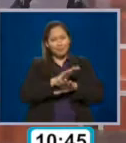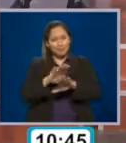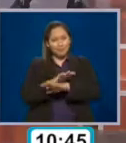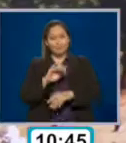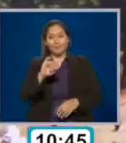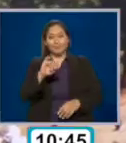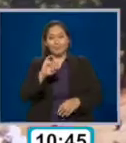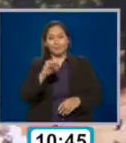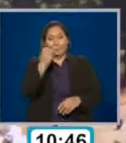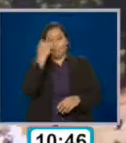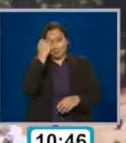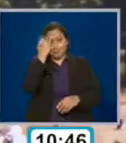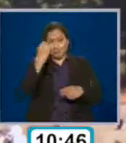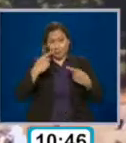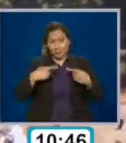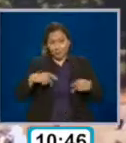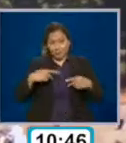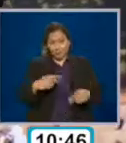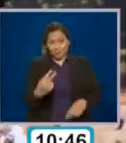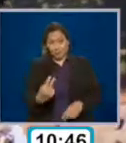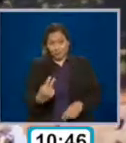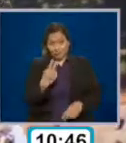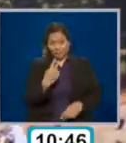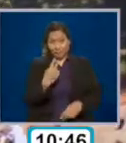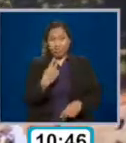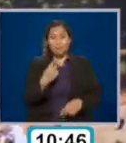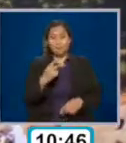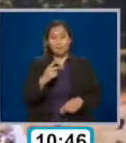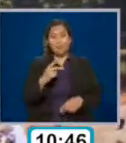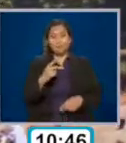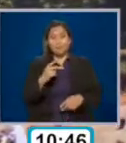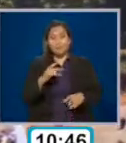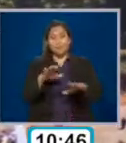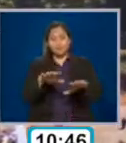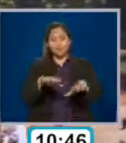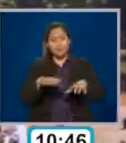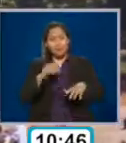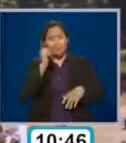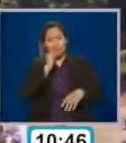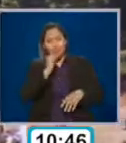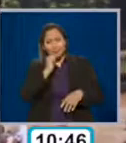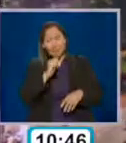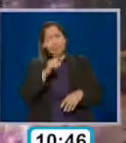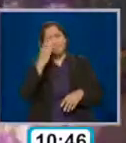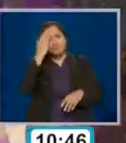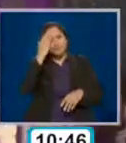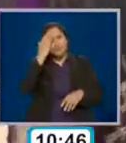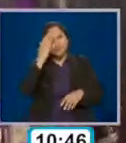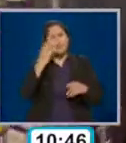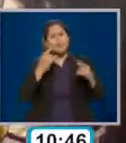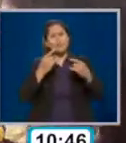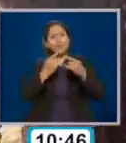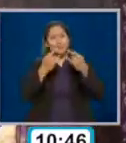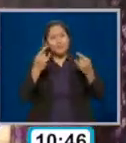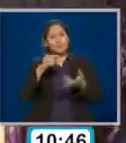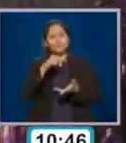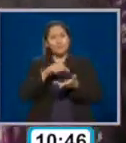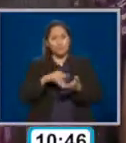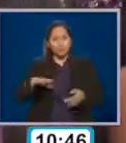bueno, la idea es que el público que nos acompañe siempre se acerque un poco a lo que es la